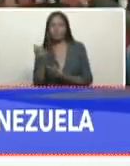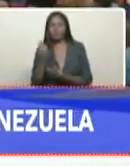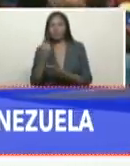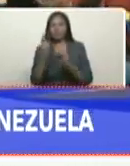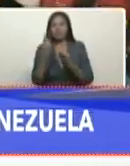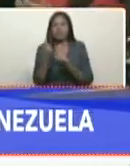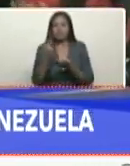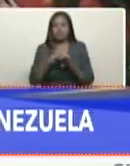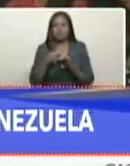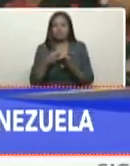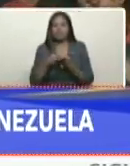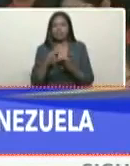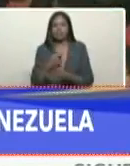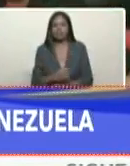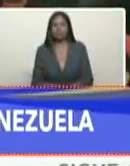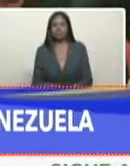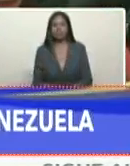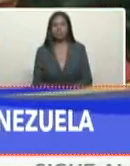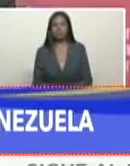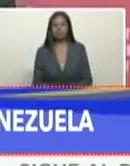mano.